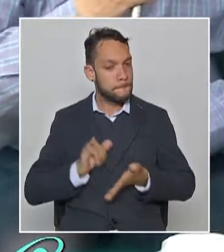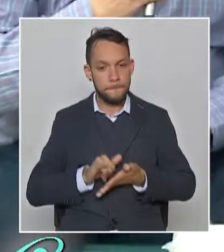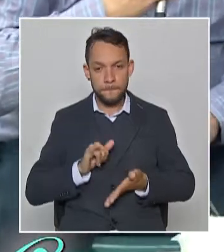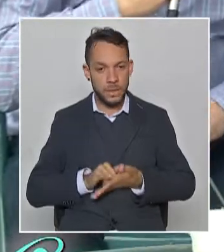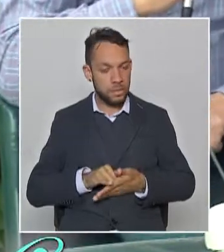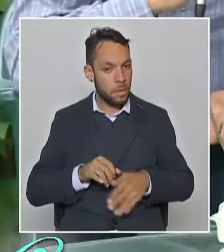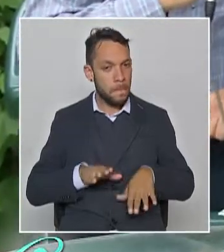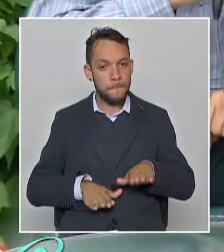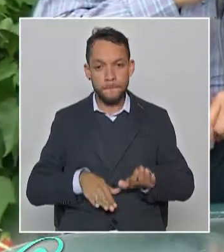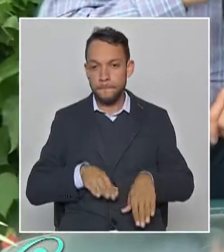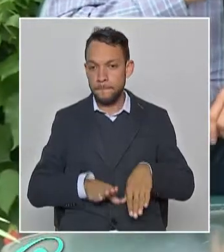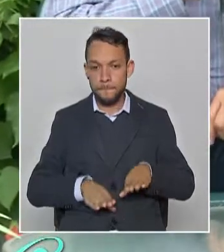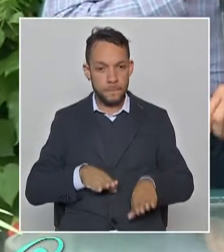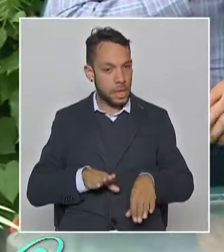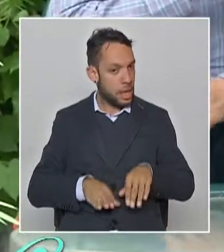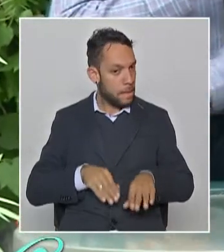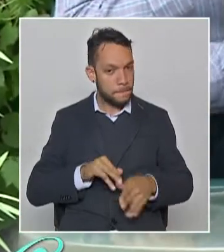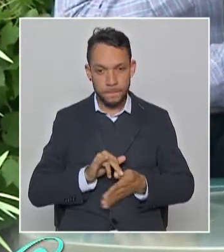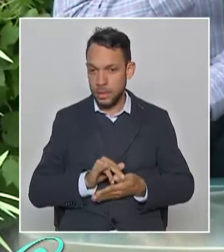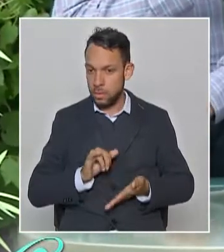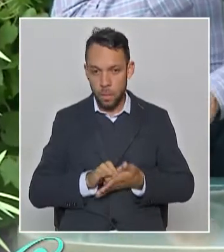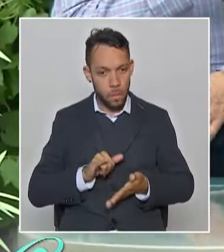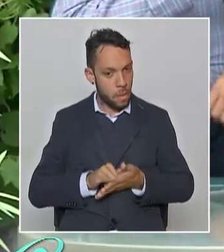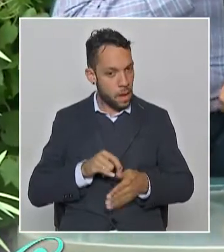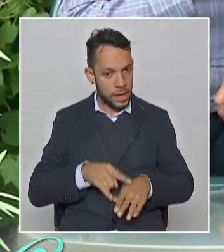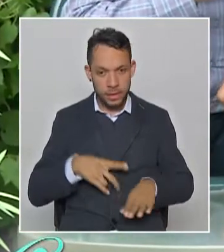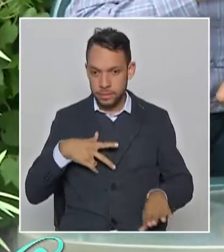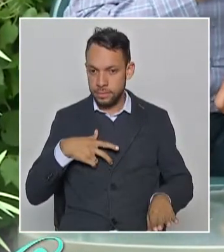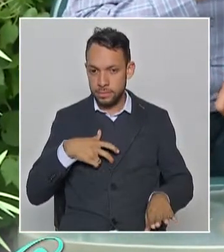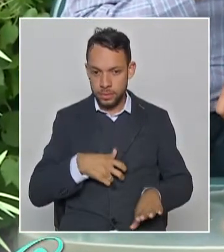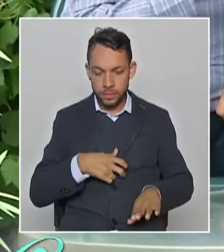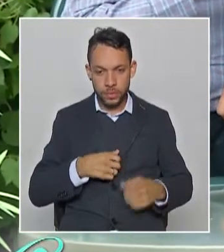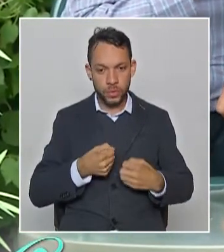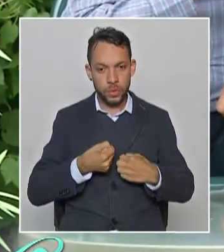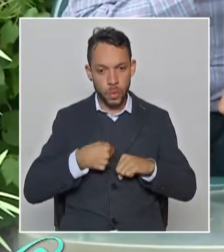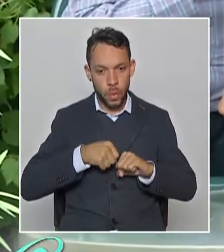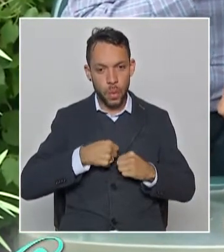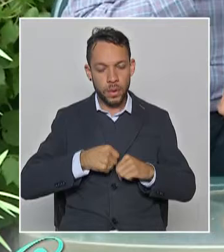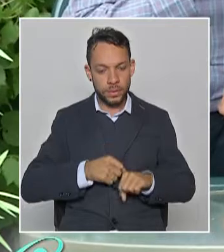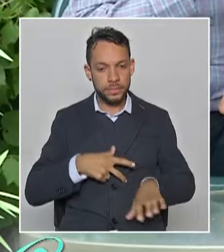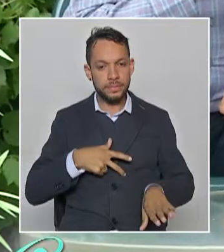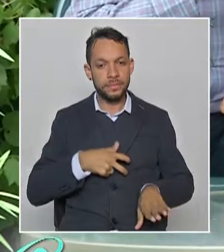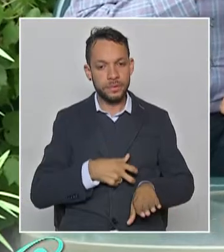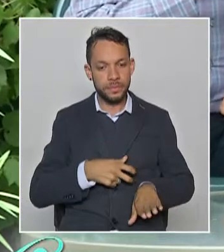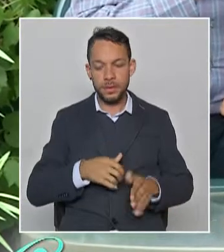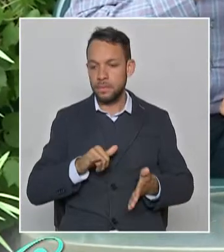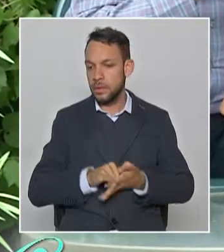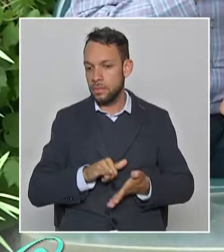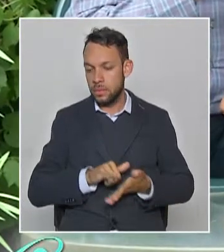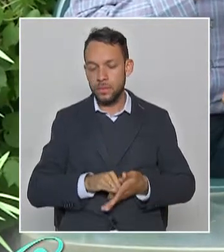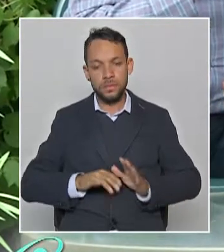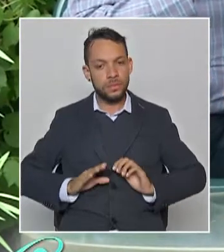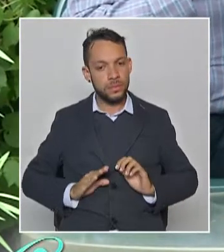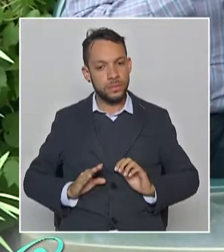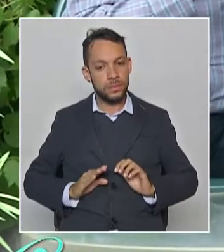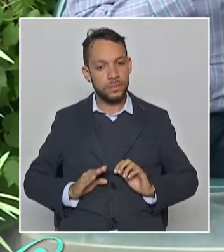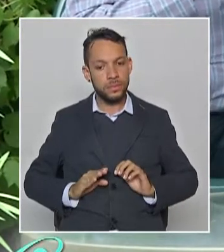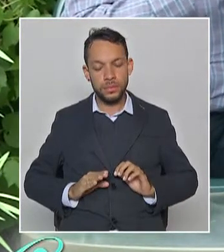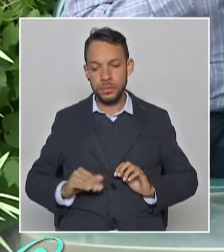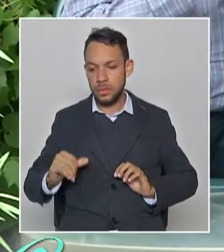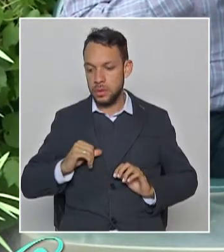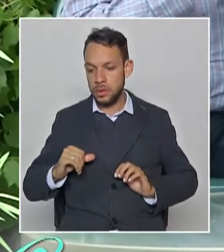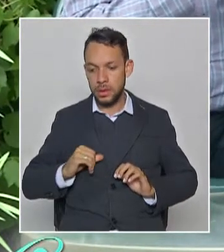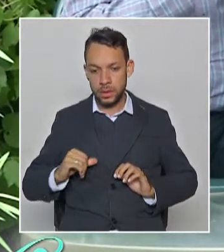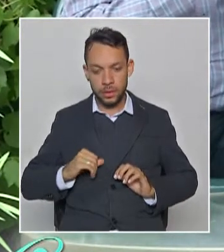rodilla. En el sitio del dolor. En el sitio del dolor, directamente acá en esta zona la colocaron y tenía la